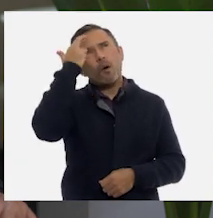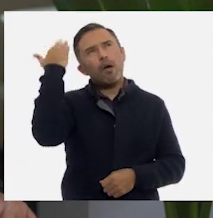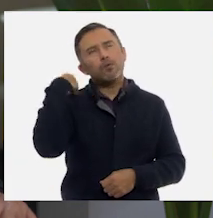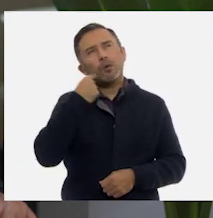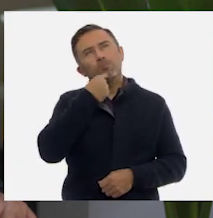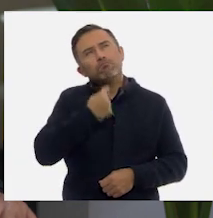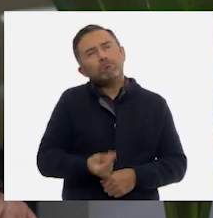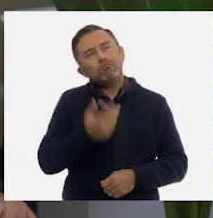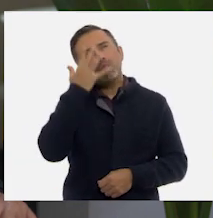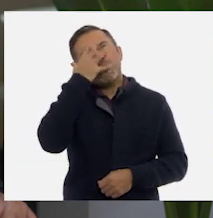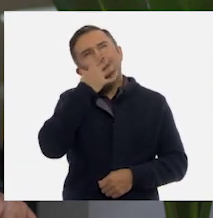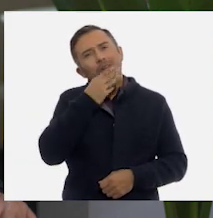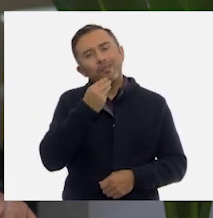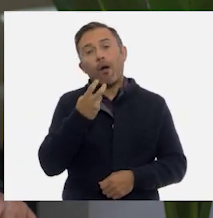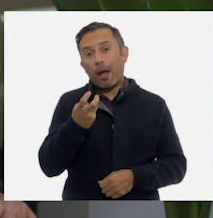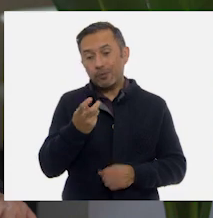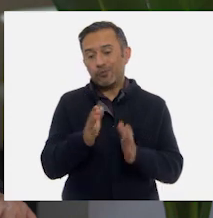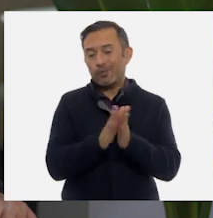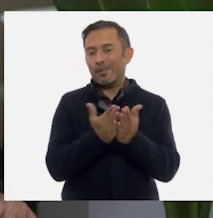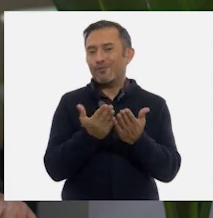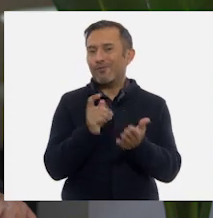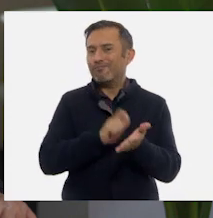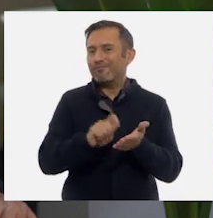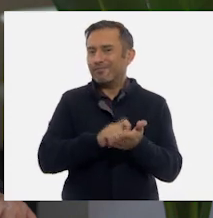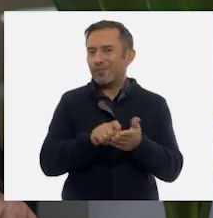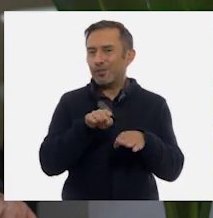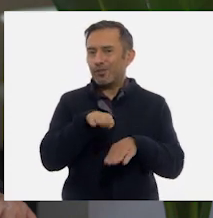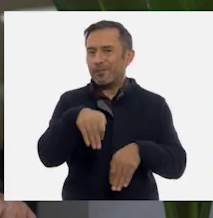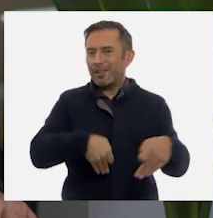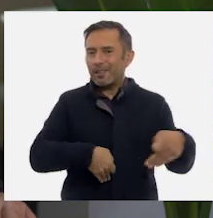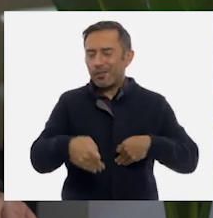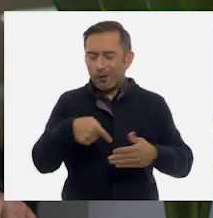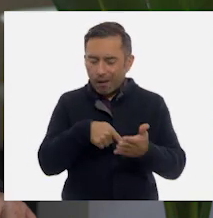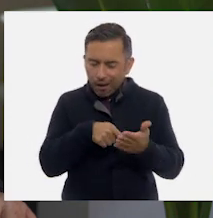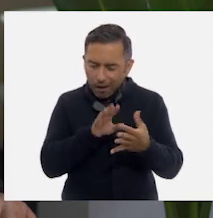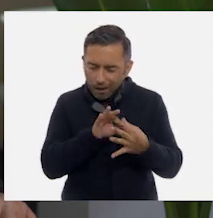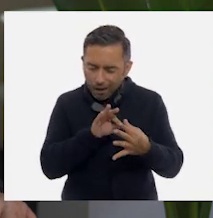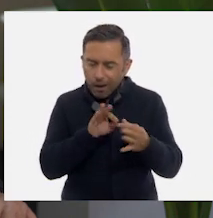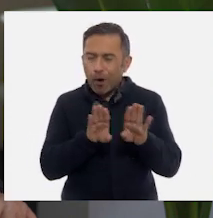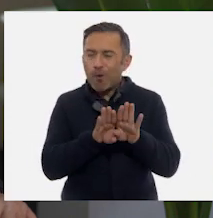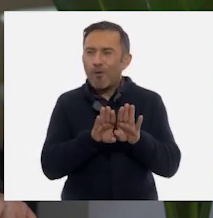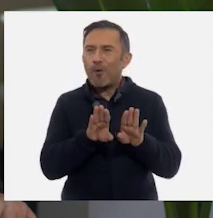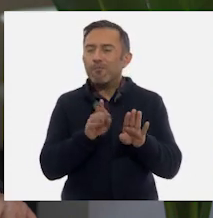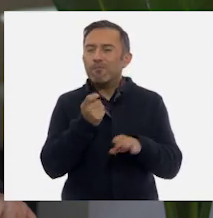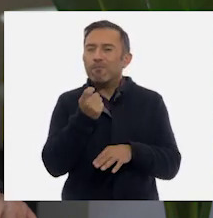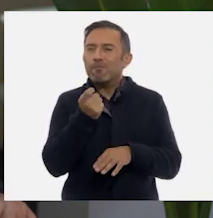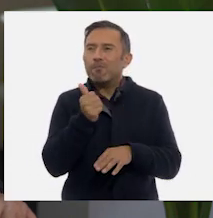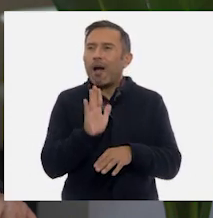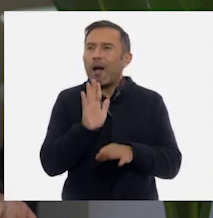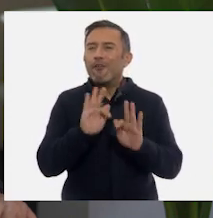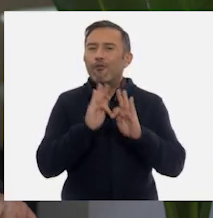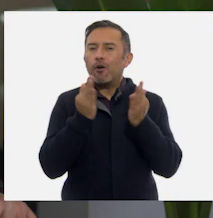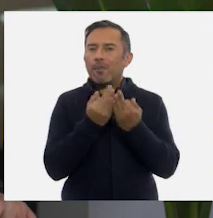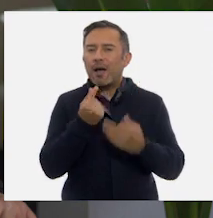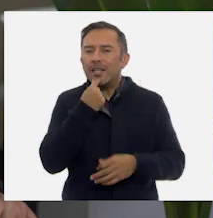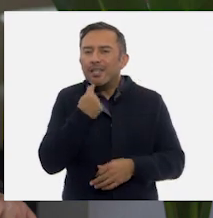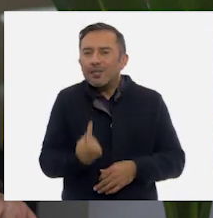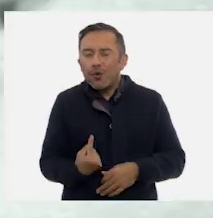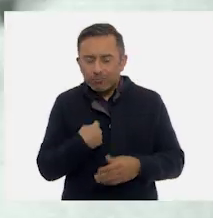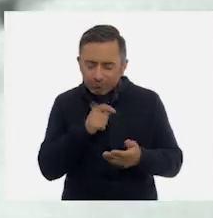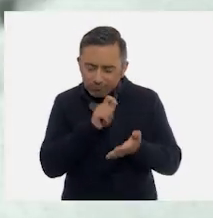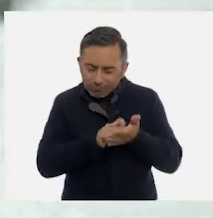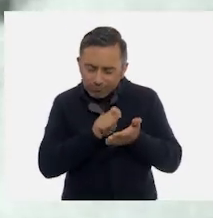que sus obras de teatro, por ejemplo, tienen visos como de escritura de niña, porque revive en